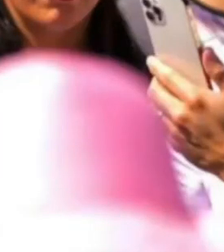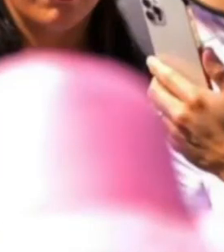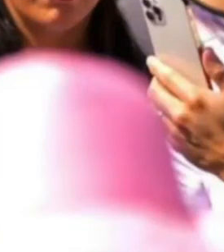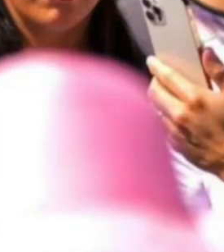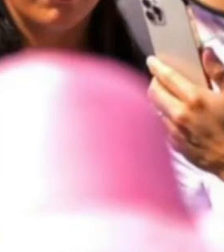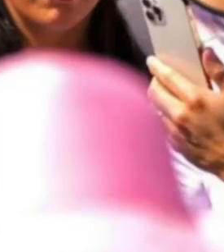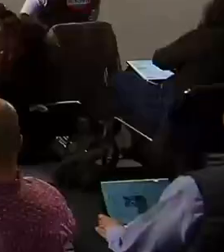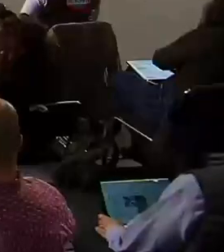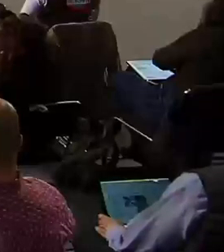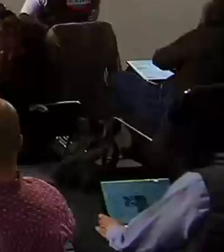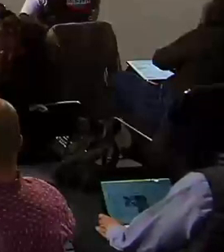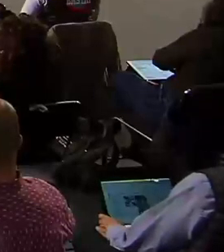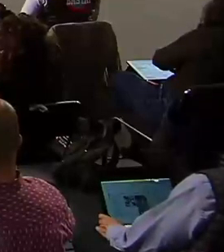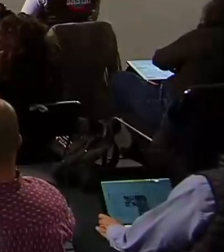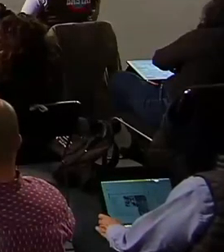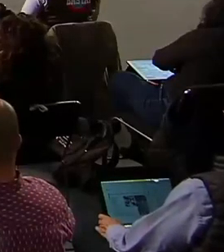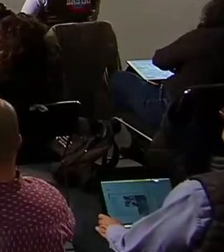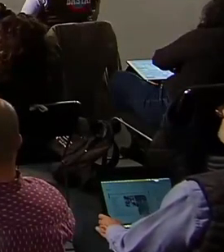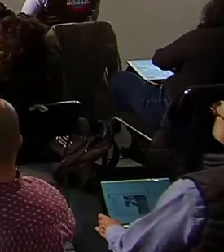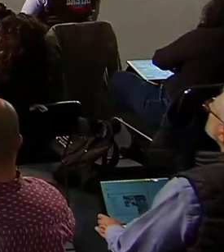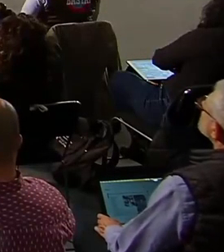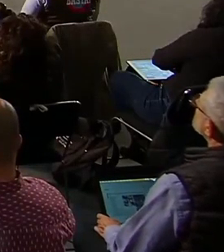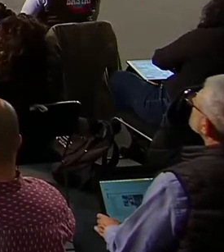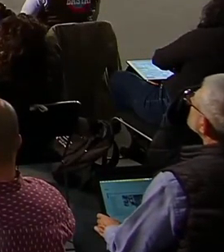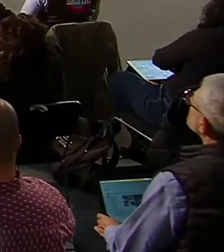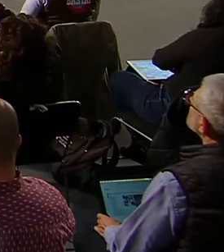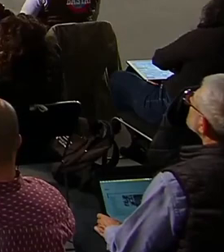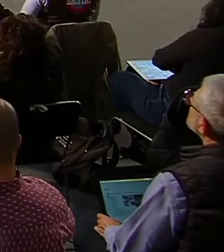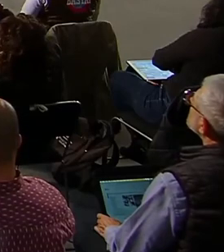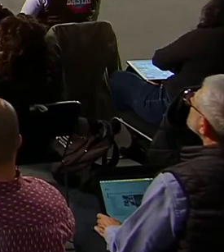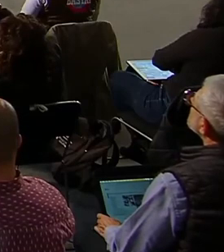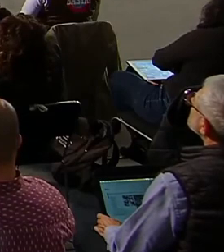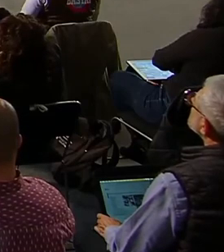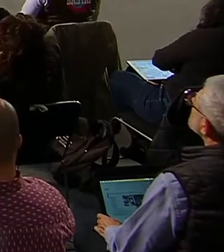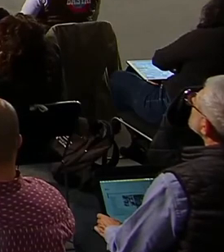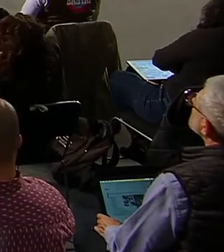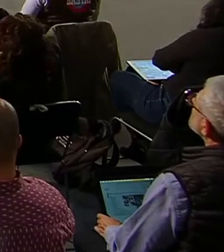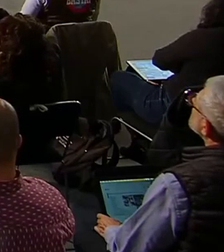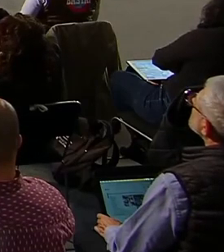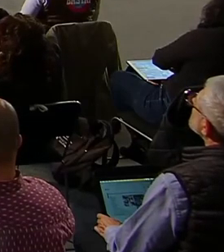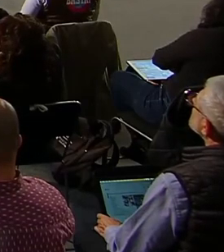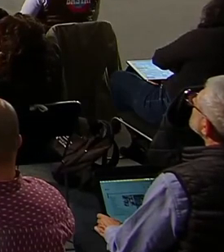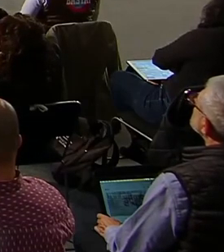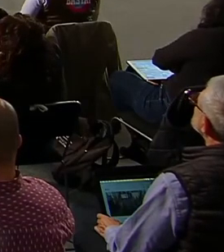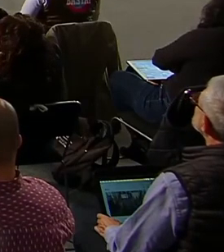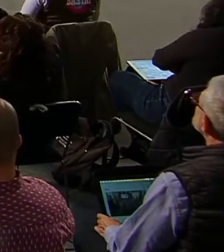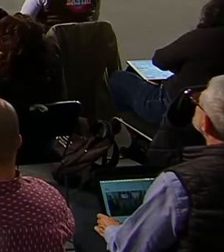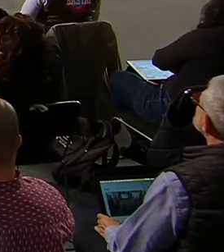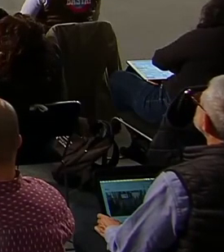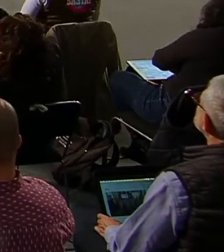No, no, no, déjame esta. Esta está buenísima. De la Coparmex,